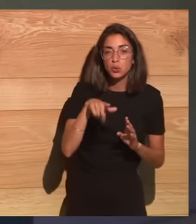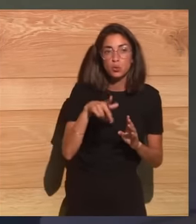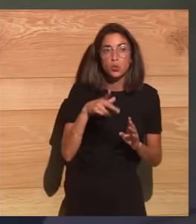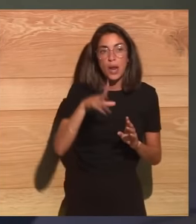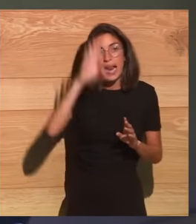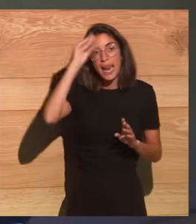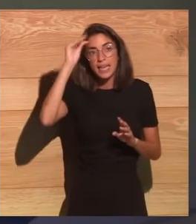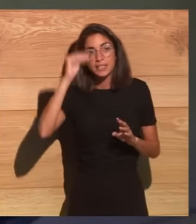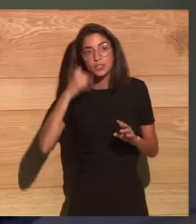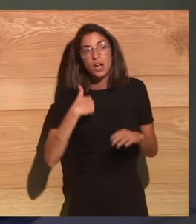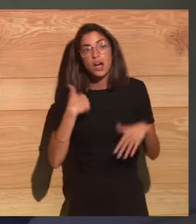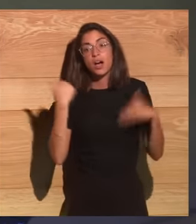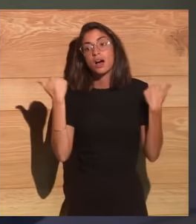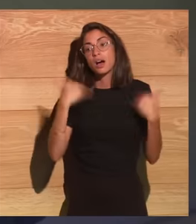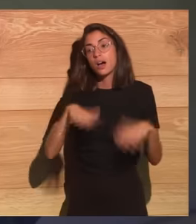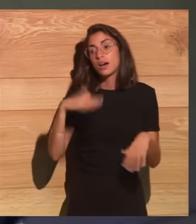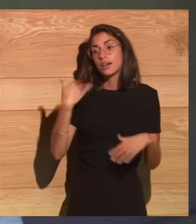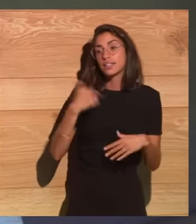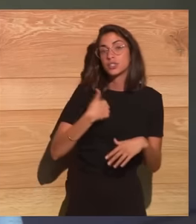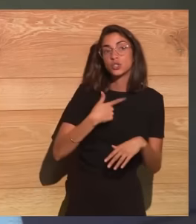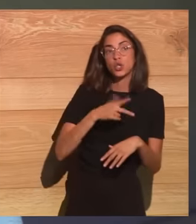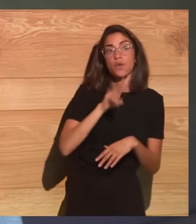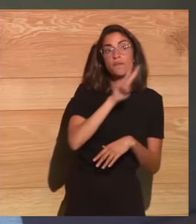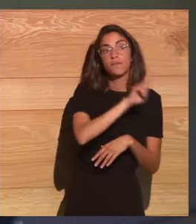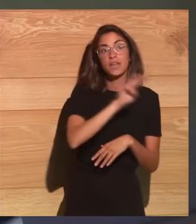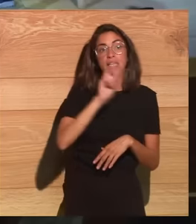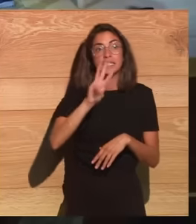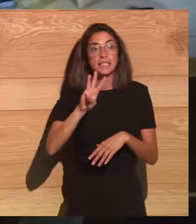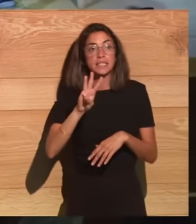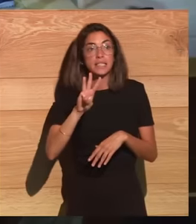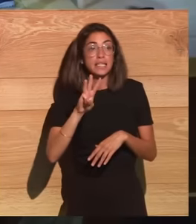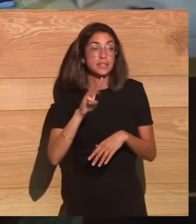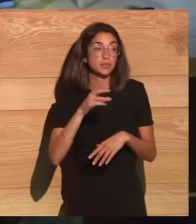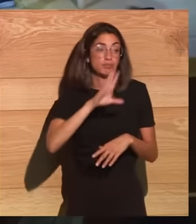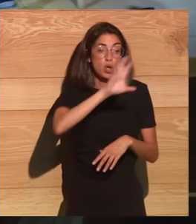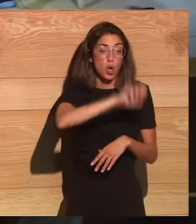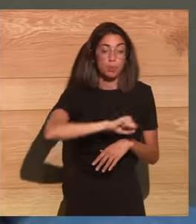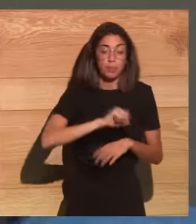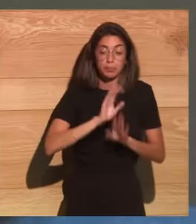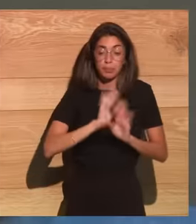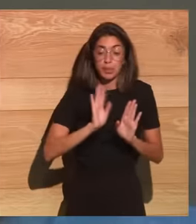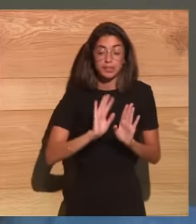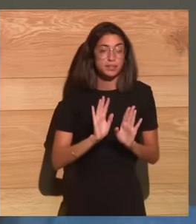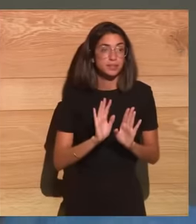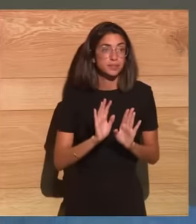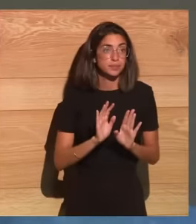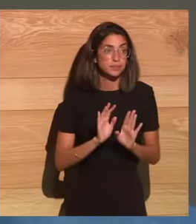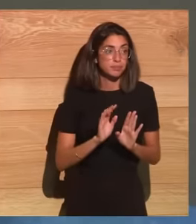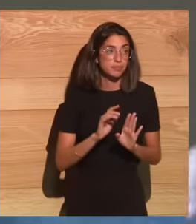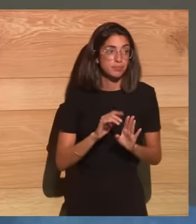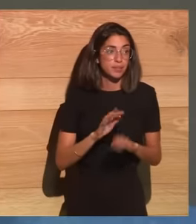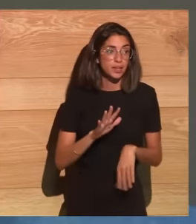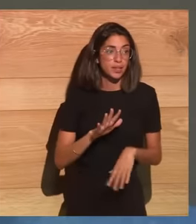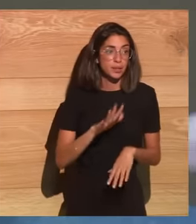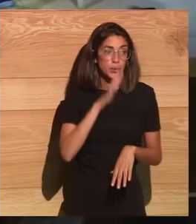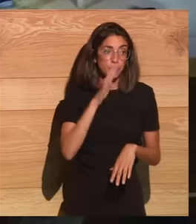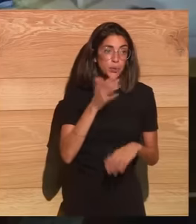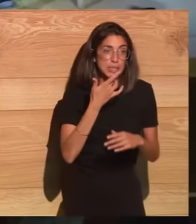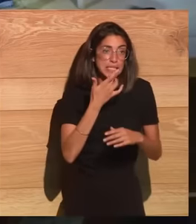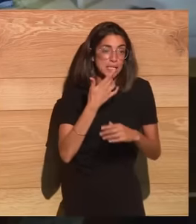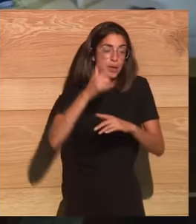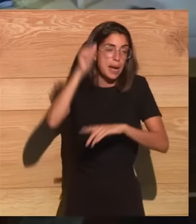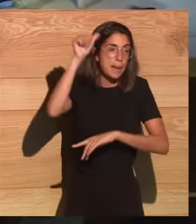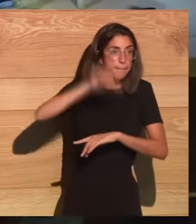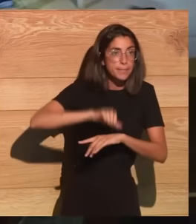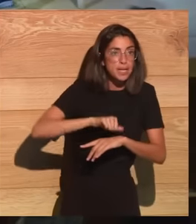espabilado. Me decían, no, solo compré 23, Tomar. Solo compré 23. Me di cuenta cuando repartí todas. O sea, como en una peli de